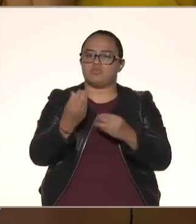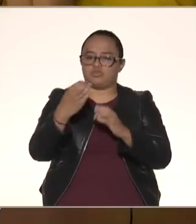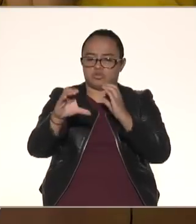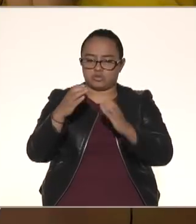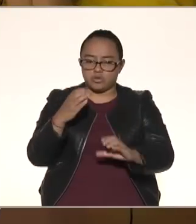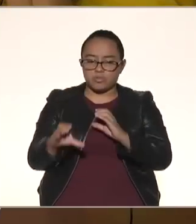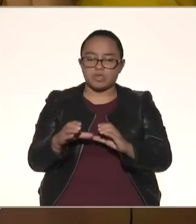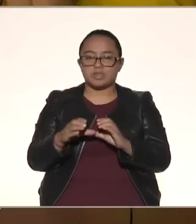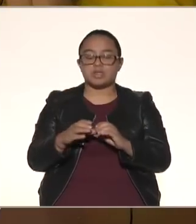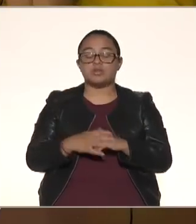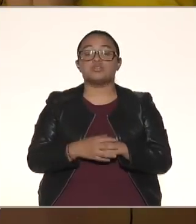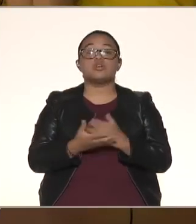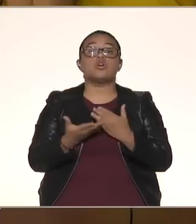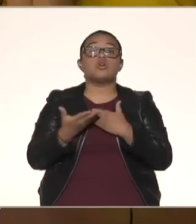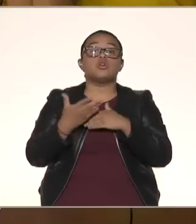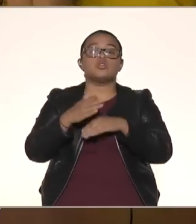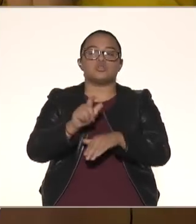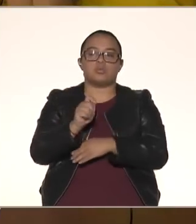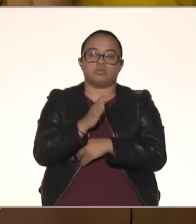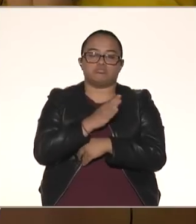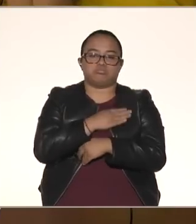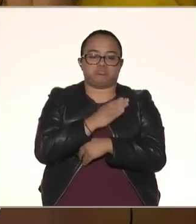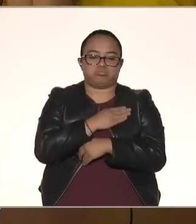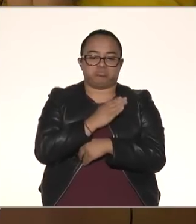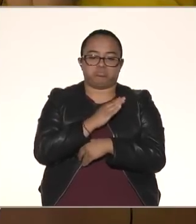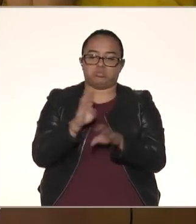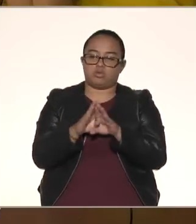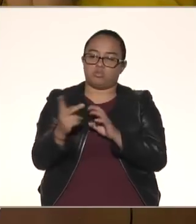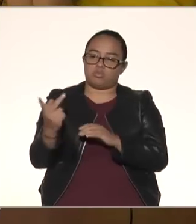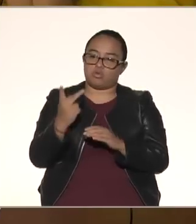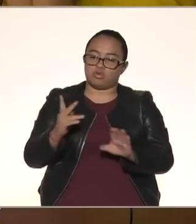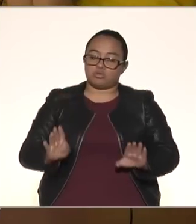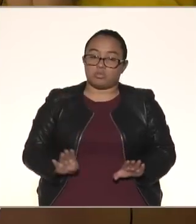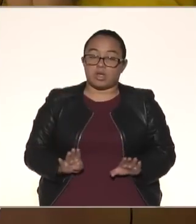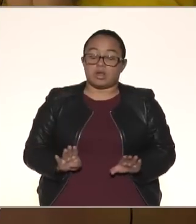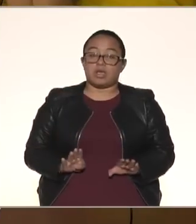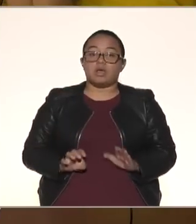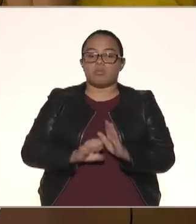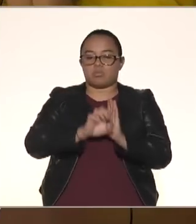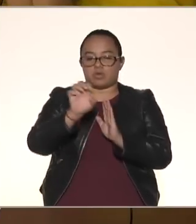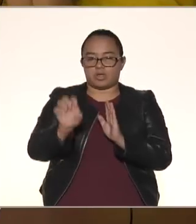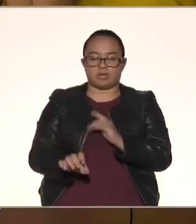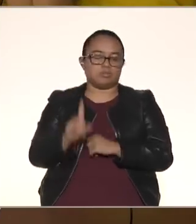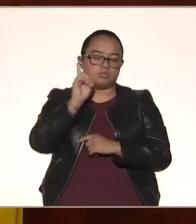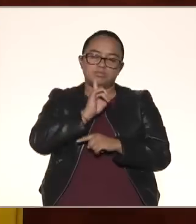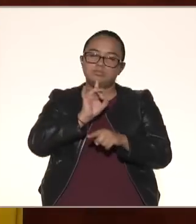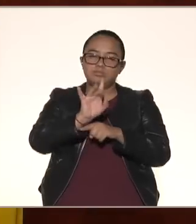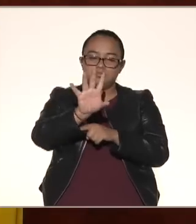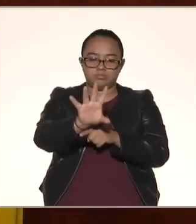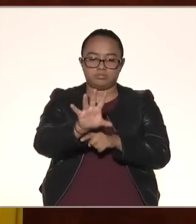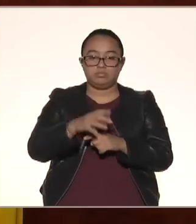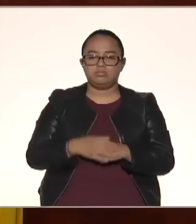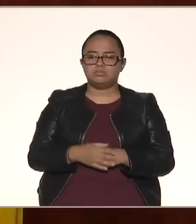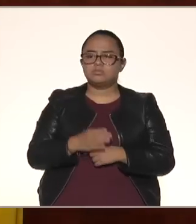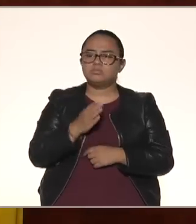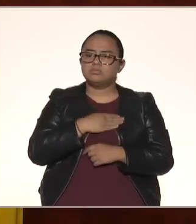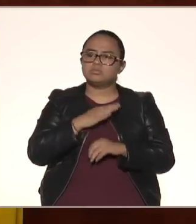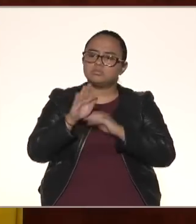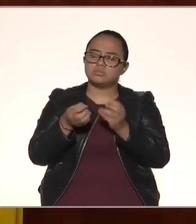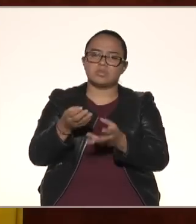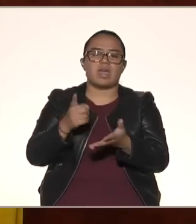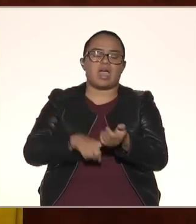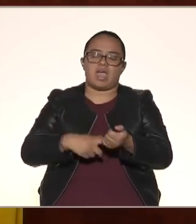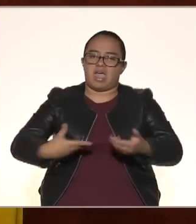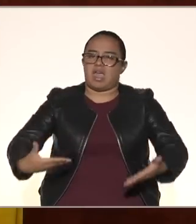Leti, especialistas, sobre la generosidad en pareja. Por ejemplo, Ivonne Arellano nos contaba, yo creo que generoso se nace,